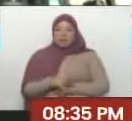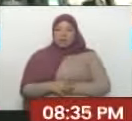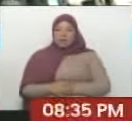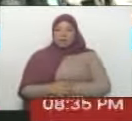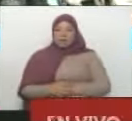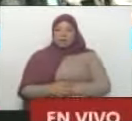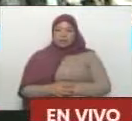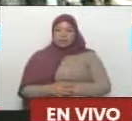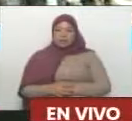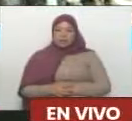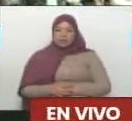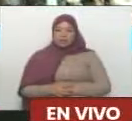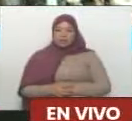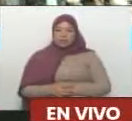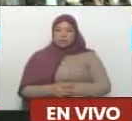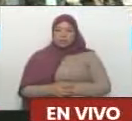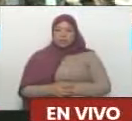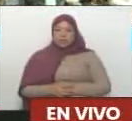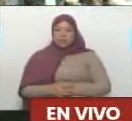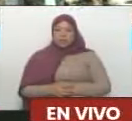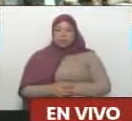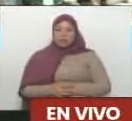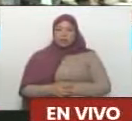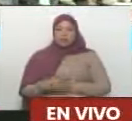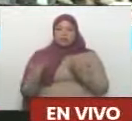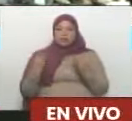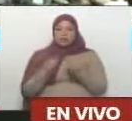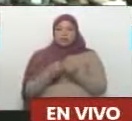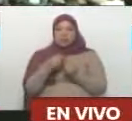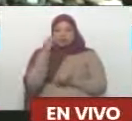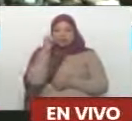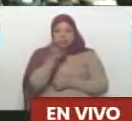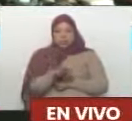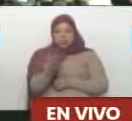ser rectora de este proceso, ¿ah?